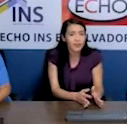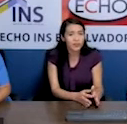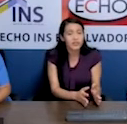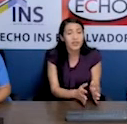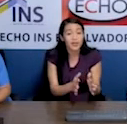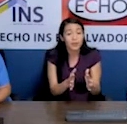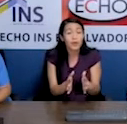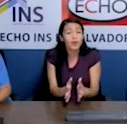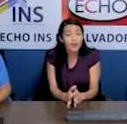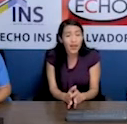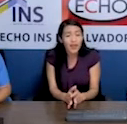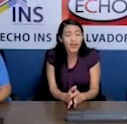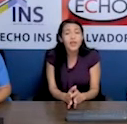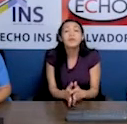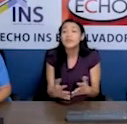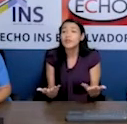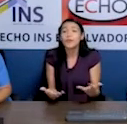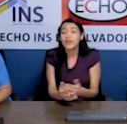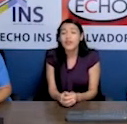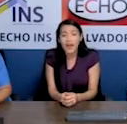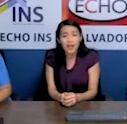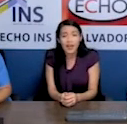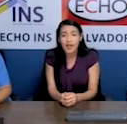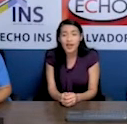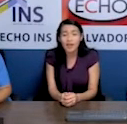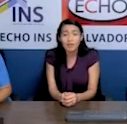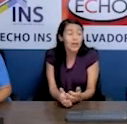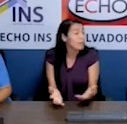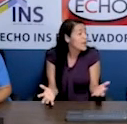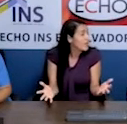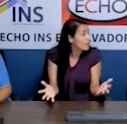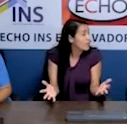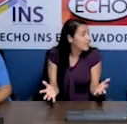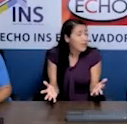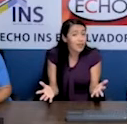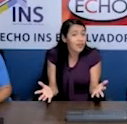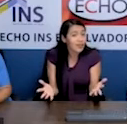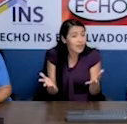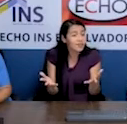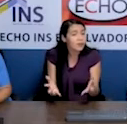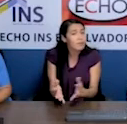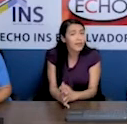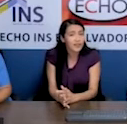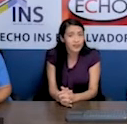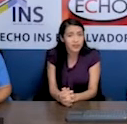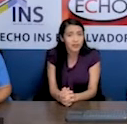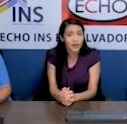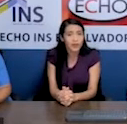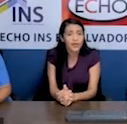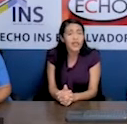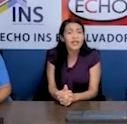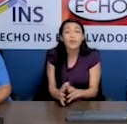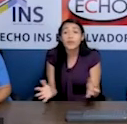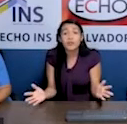este tratamiento se prolonga, el paciente puede quedar parapléjico. Y eso es lo impactante de